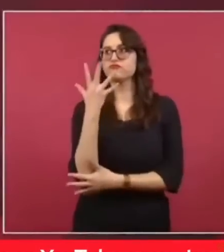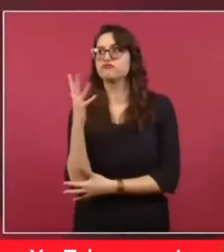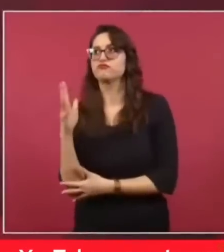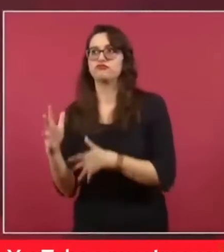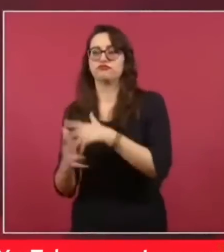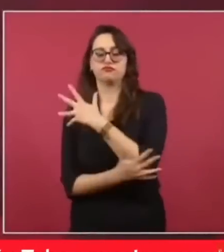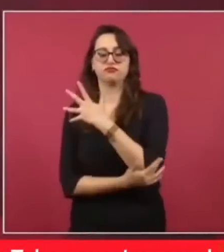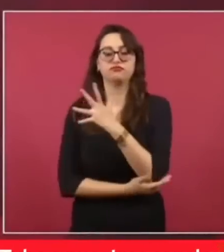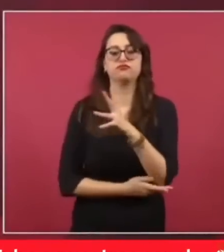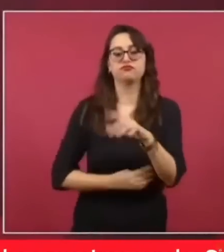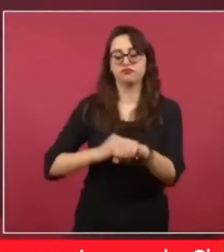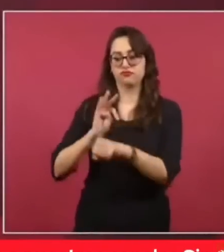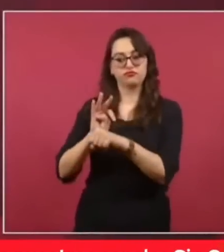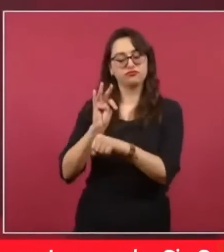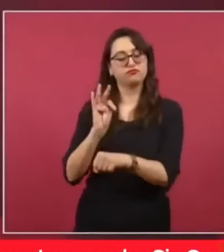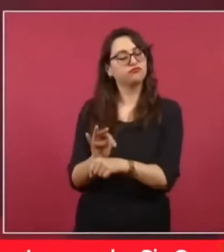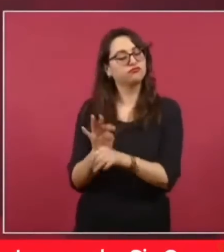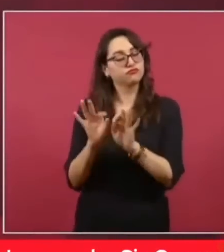ambientalismo